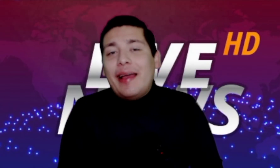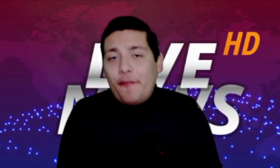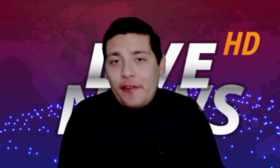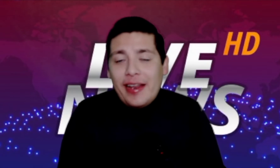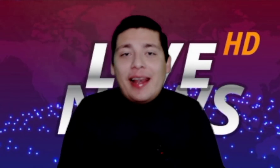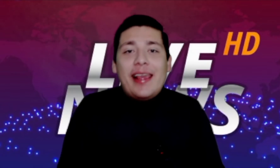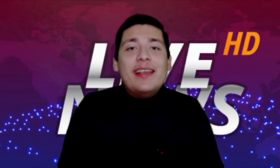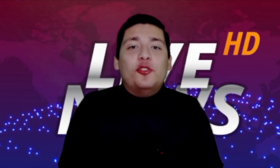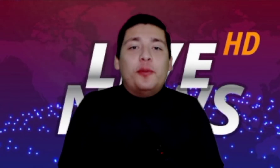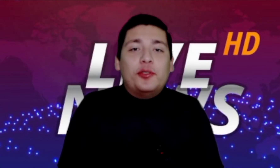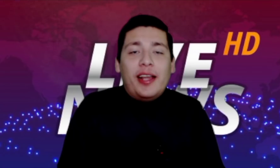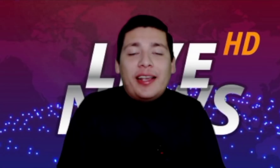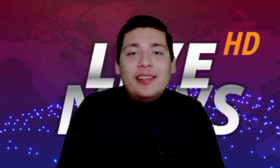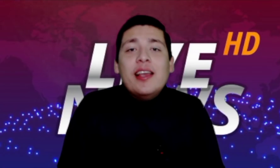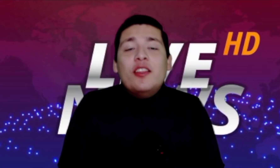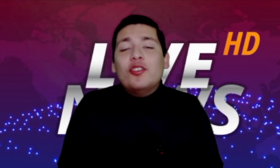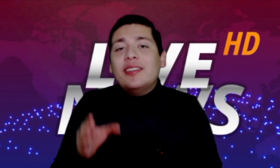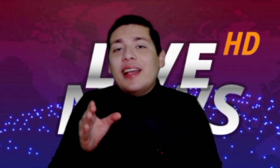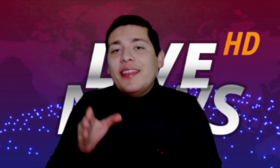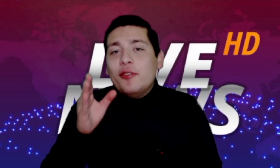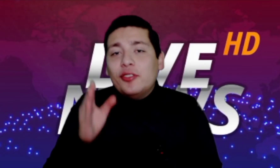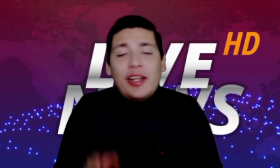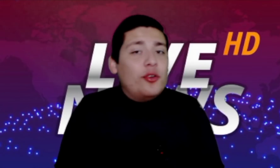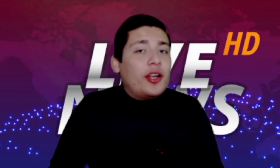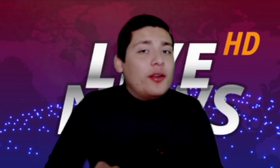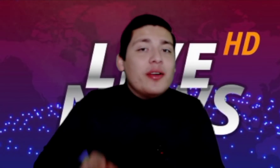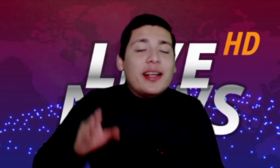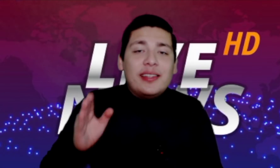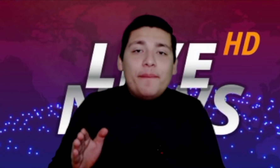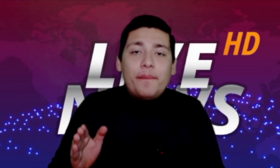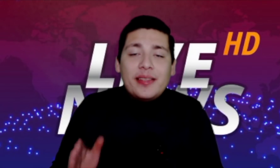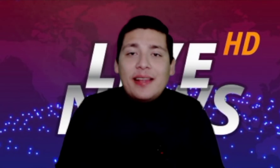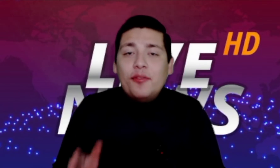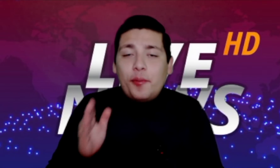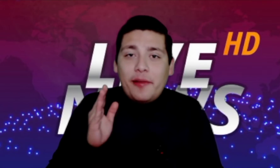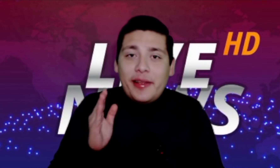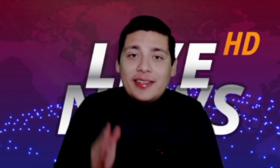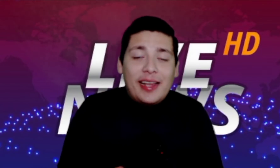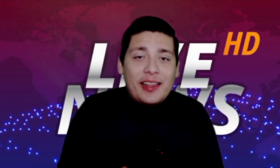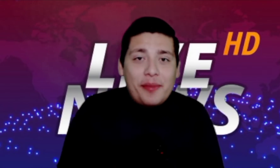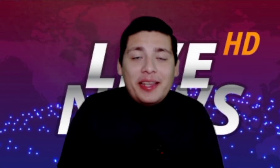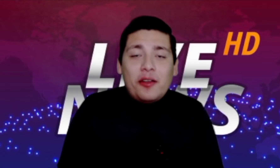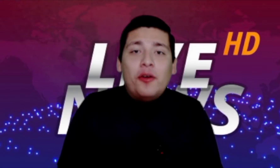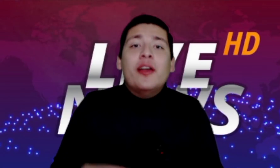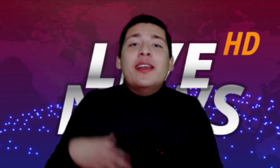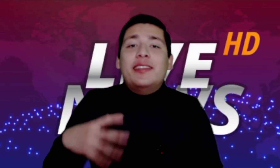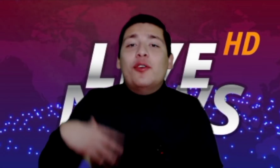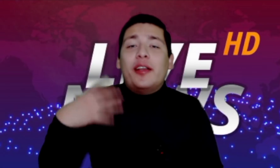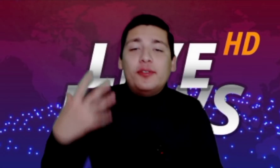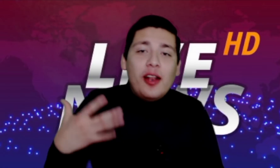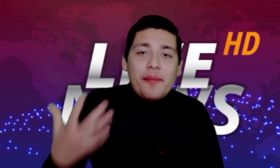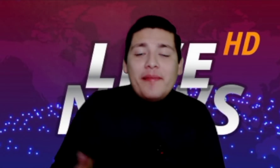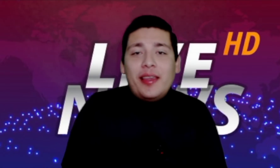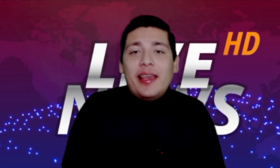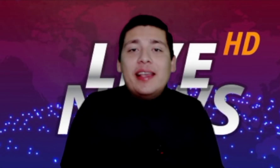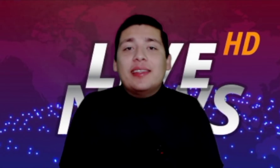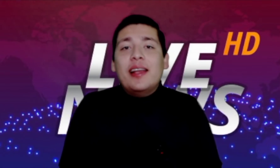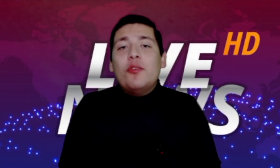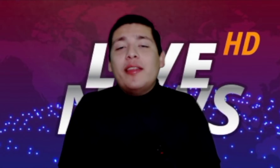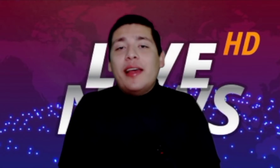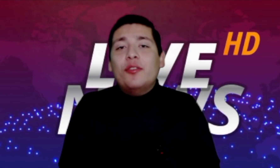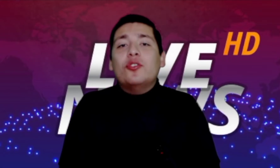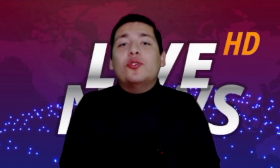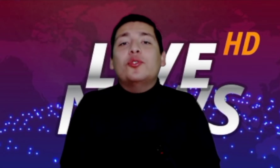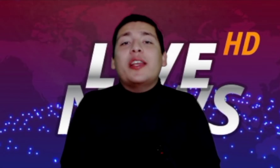es que al final estos personajes nos están demostrando que nunca están pensando por el bienestar de México, sino que solamente